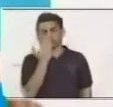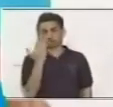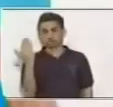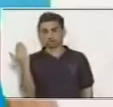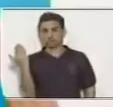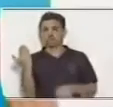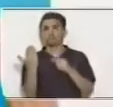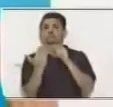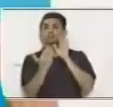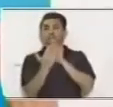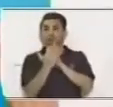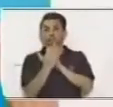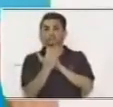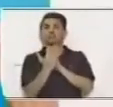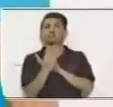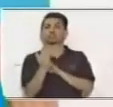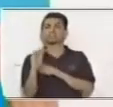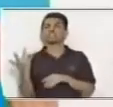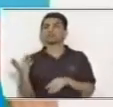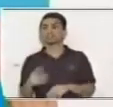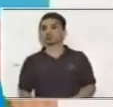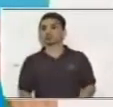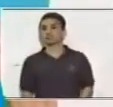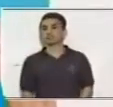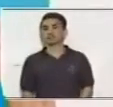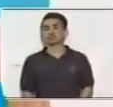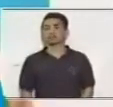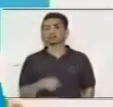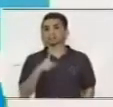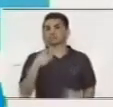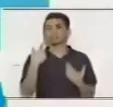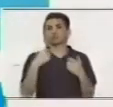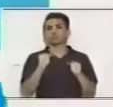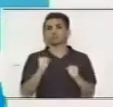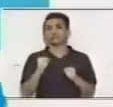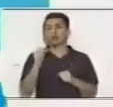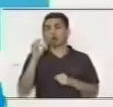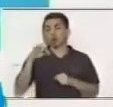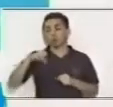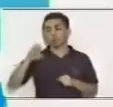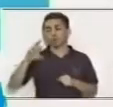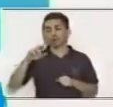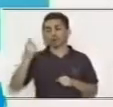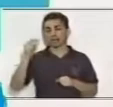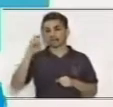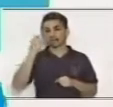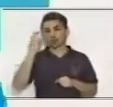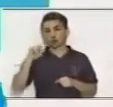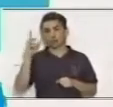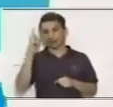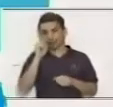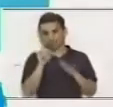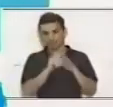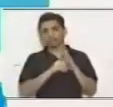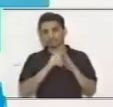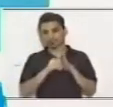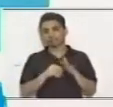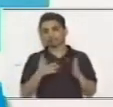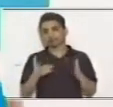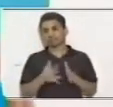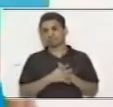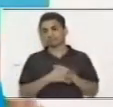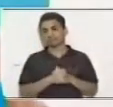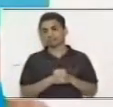En estas 2 partes vamos a realizar operaciones, ¿sí? Vamos a colocar operaciones